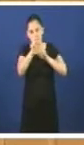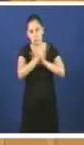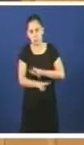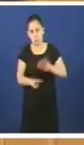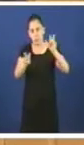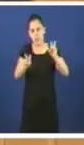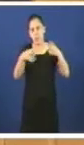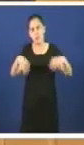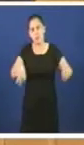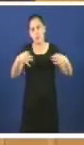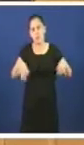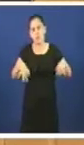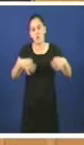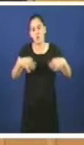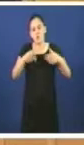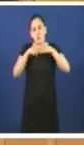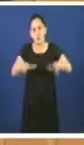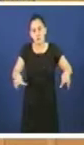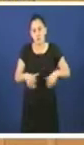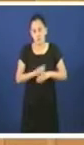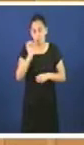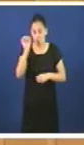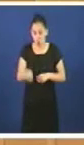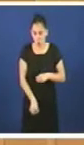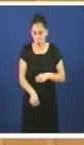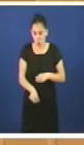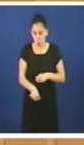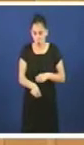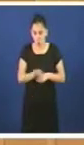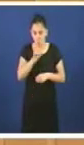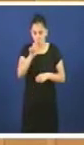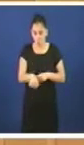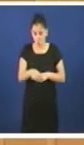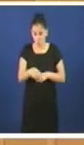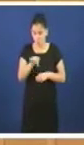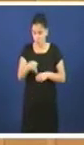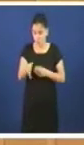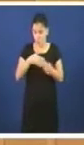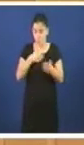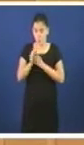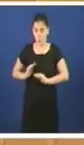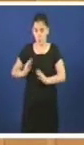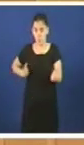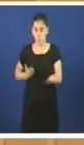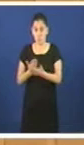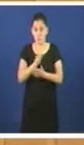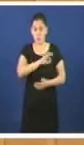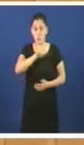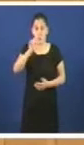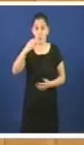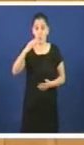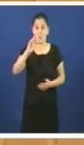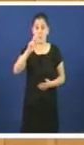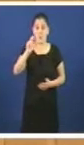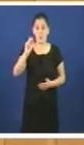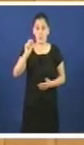normalización lingüística hoy se hace un seguimiento moción o señor robert a que anunciaba en